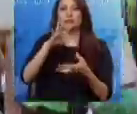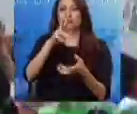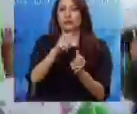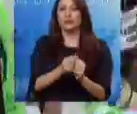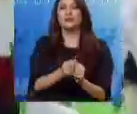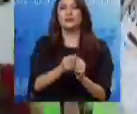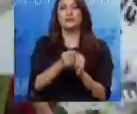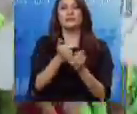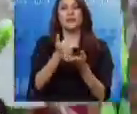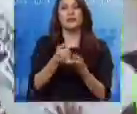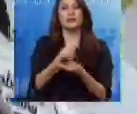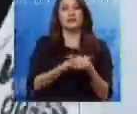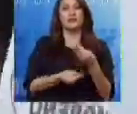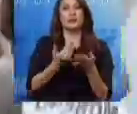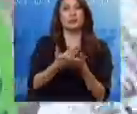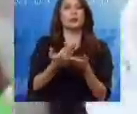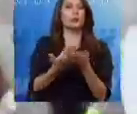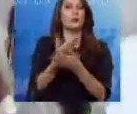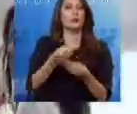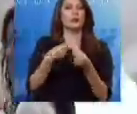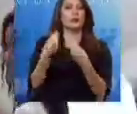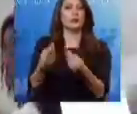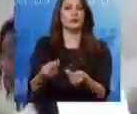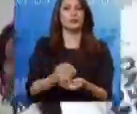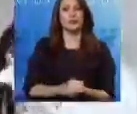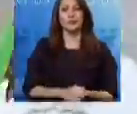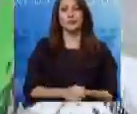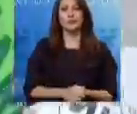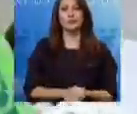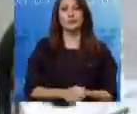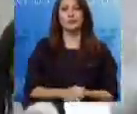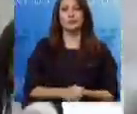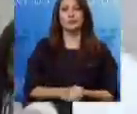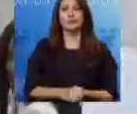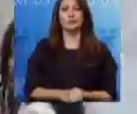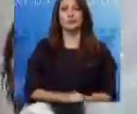beneficiarán al pequeño agricultor. Vanessa Peralta, TC Televisión.